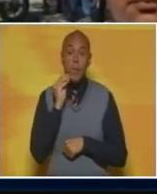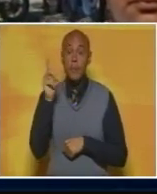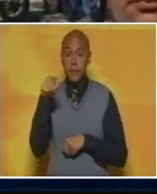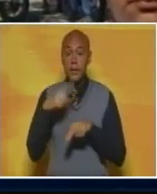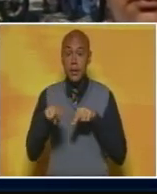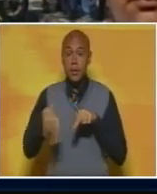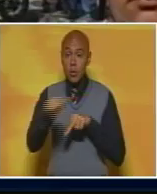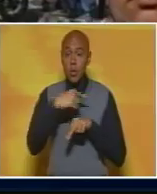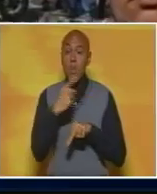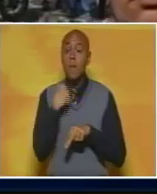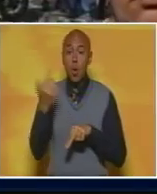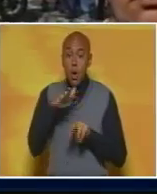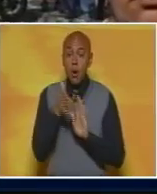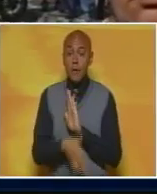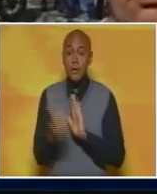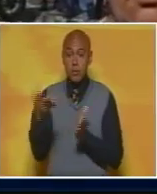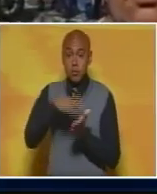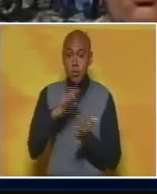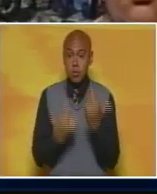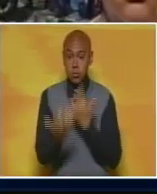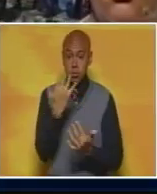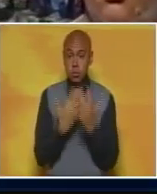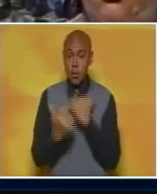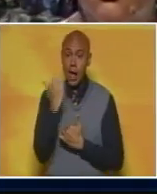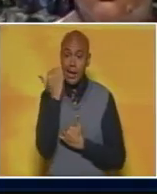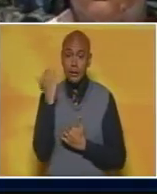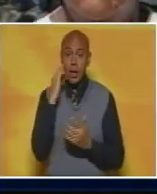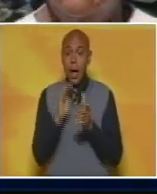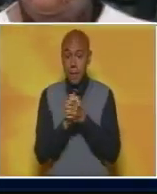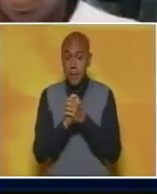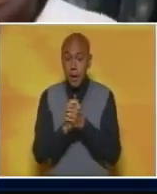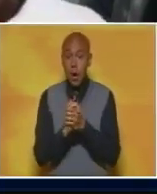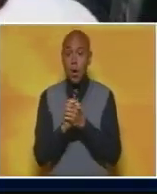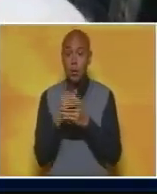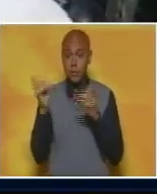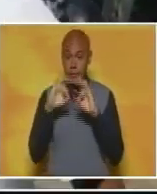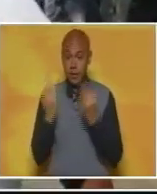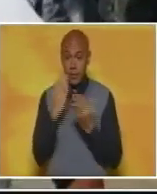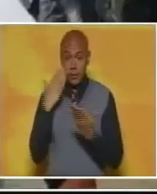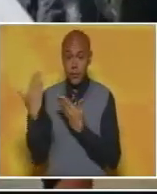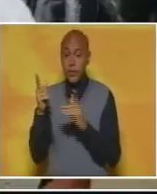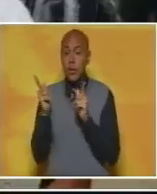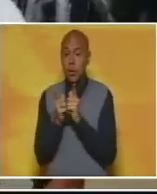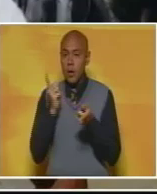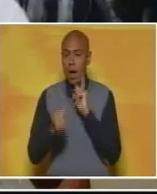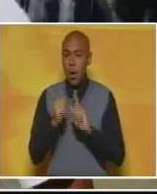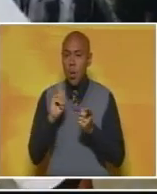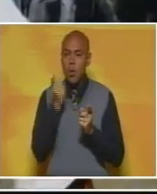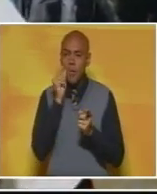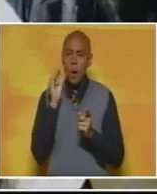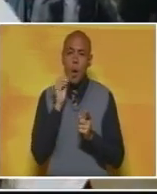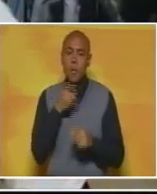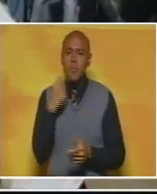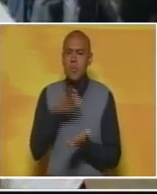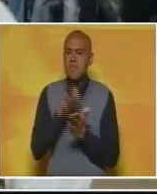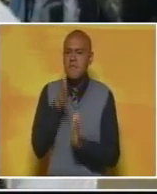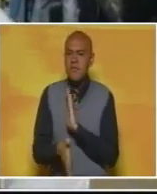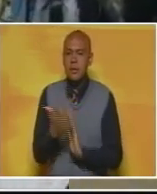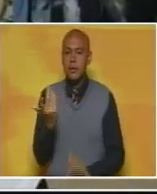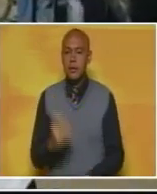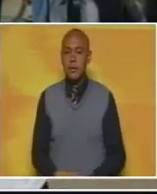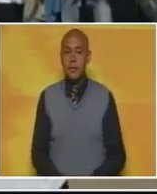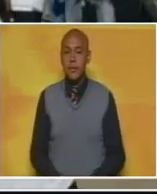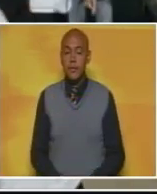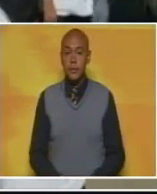niños producto de un incendio en un cañaveral. Con nosotros se encuentra Jorge Celis, familiar de algunos de estos jóvenes. Cuéntenos cómo ocurrieron los hechos.